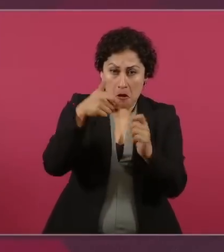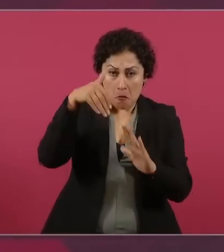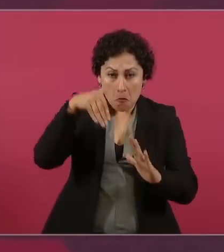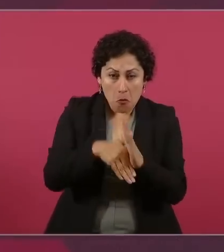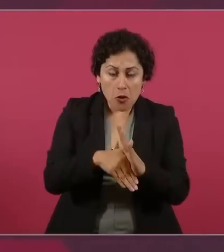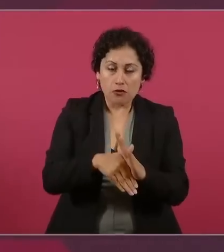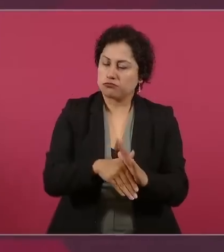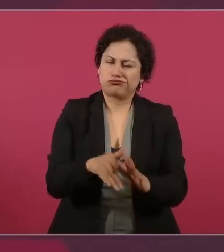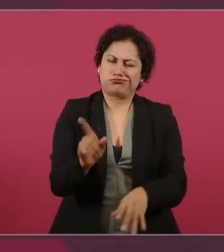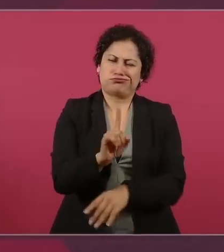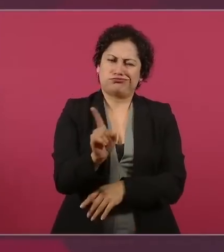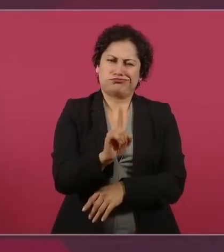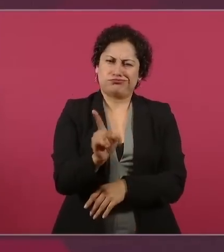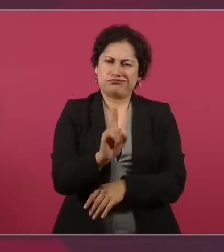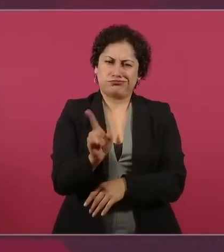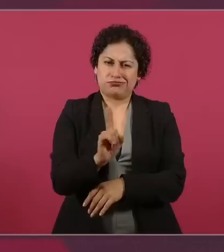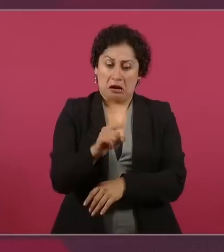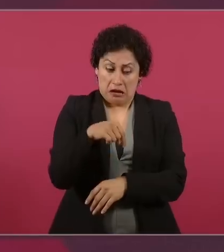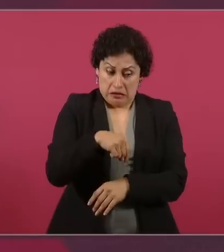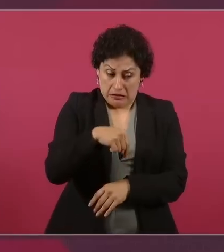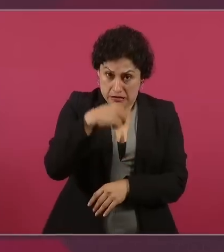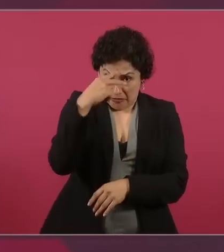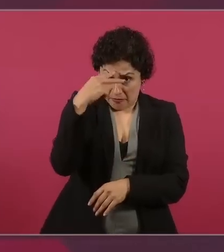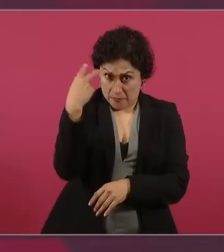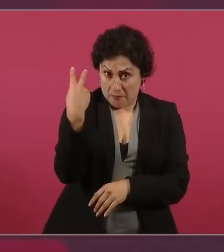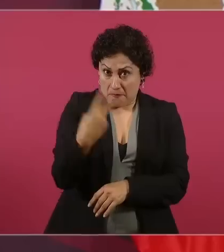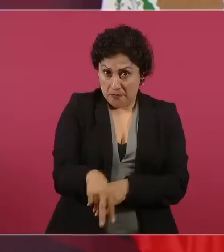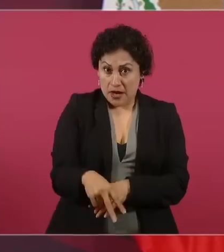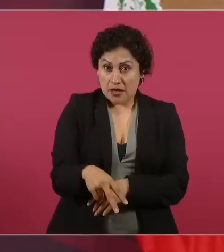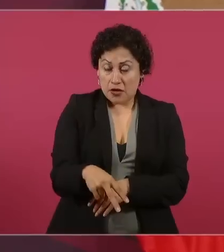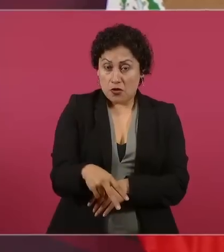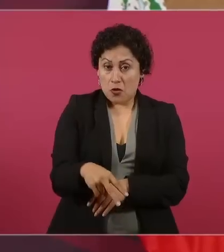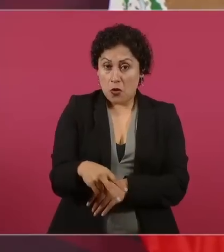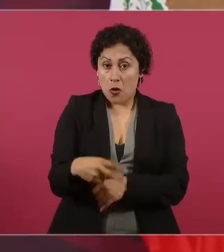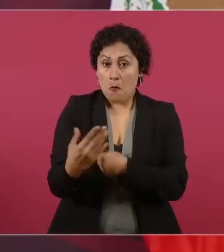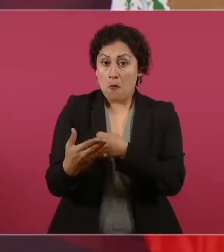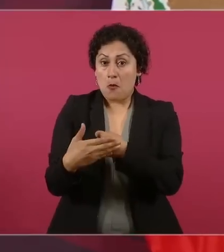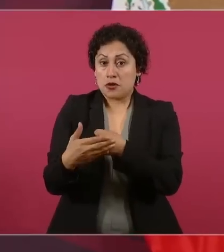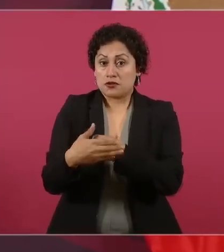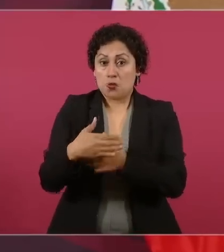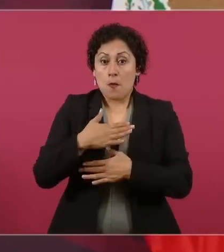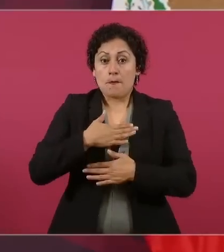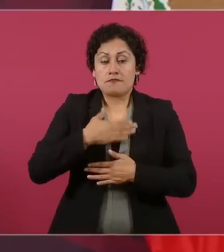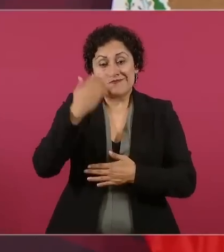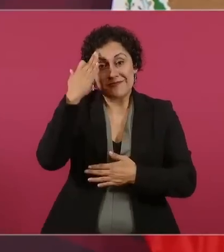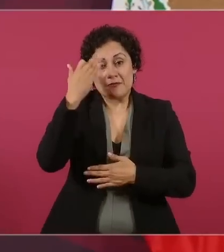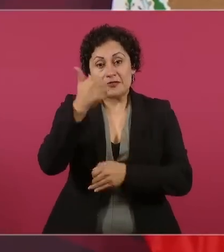en el país de fin de sexenio.